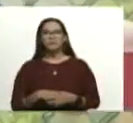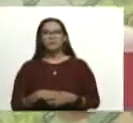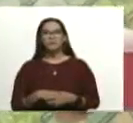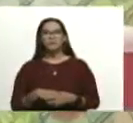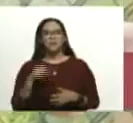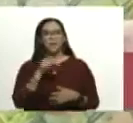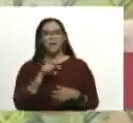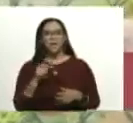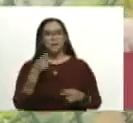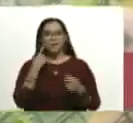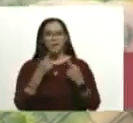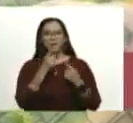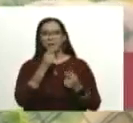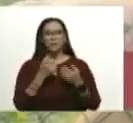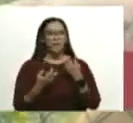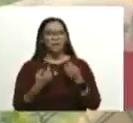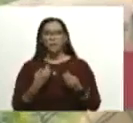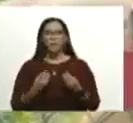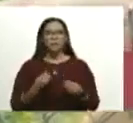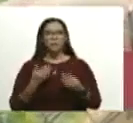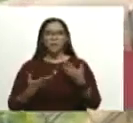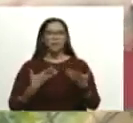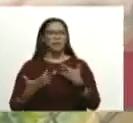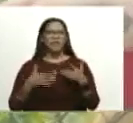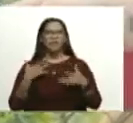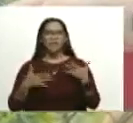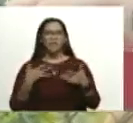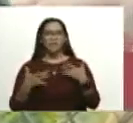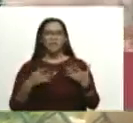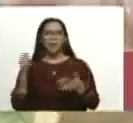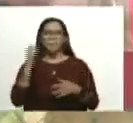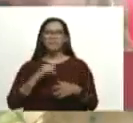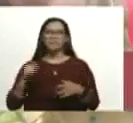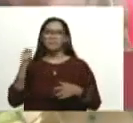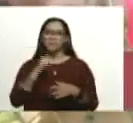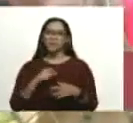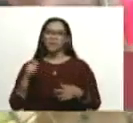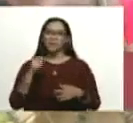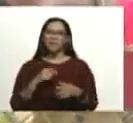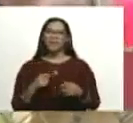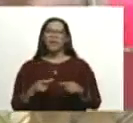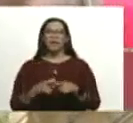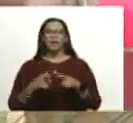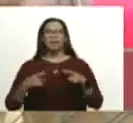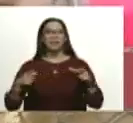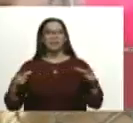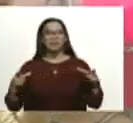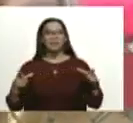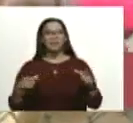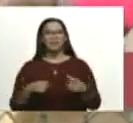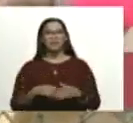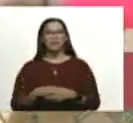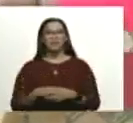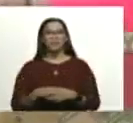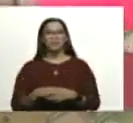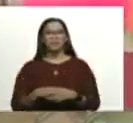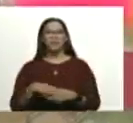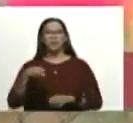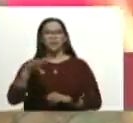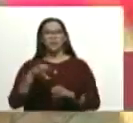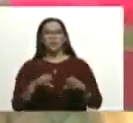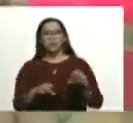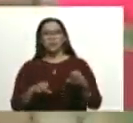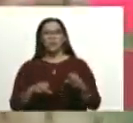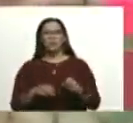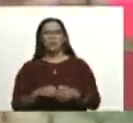prácticamente preguntando por los felinos. Hacemos una actividad aquí mensualmente que se llama enriquecimiento ambiental con los felinos, y bueno, esto